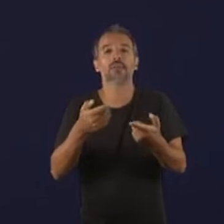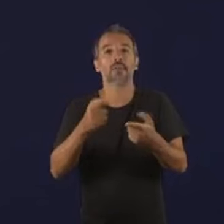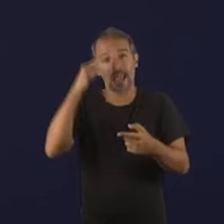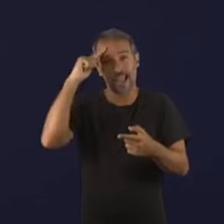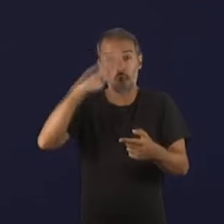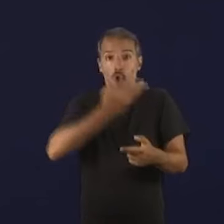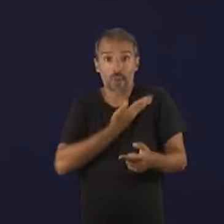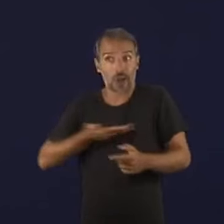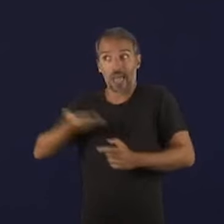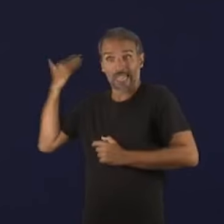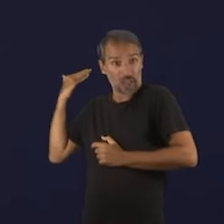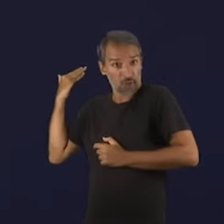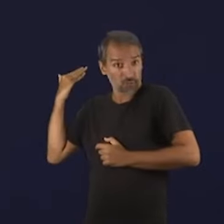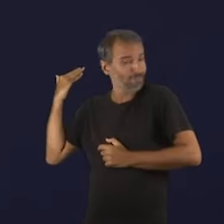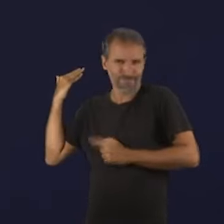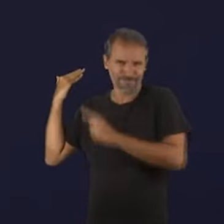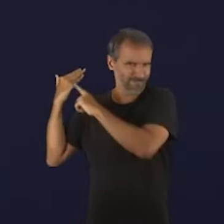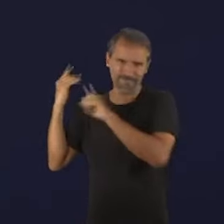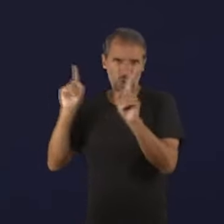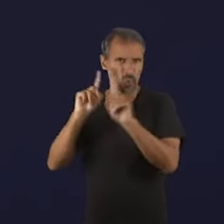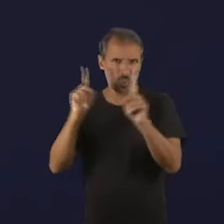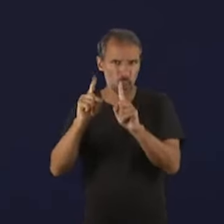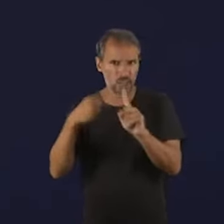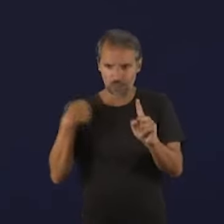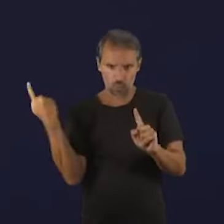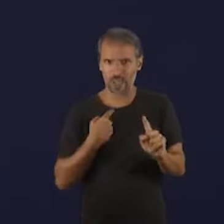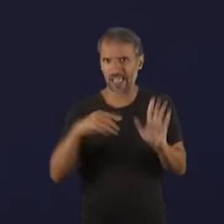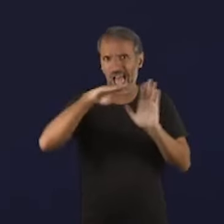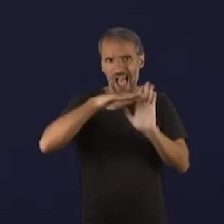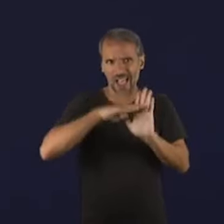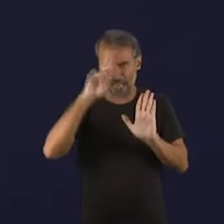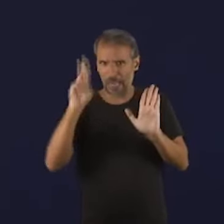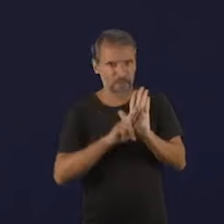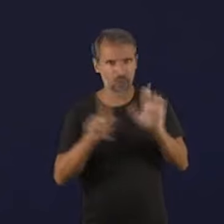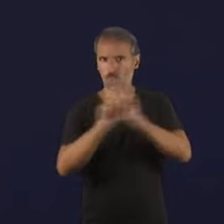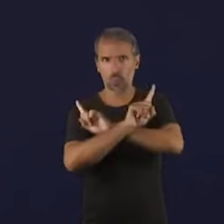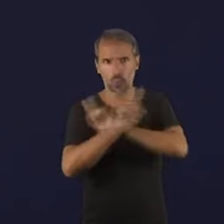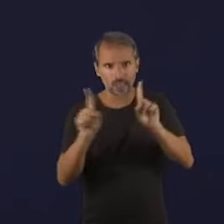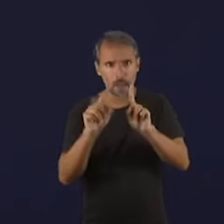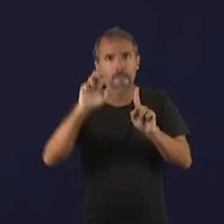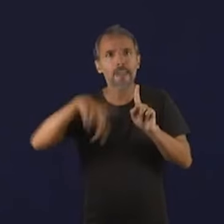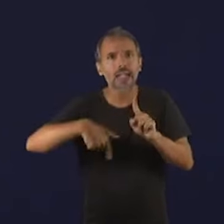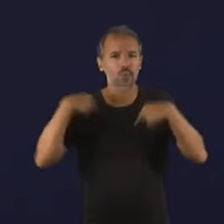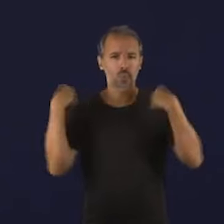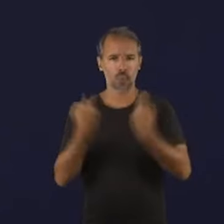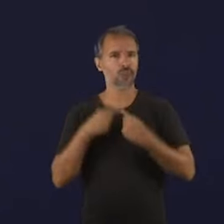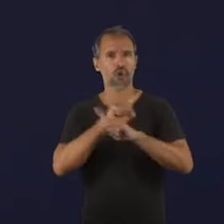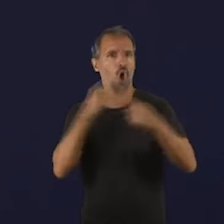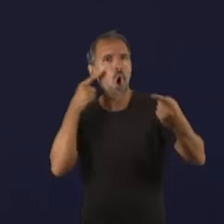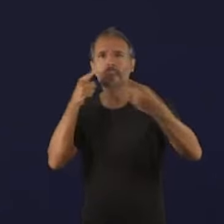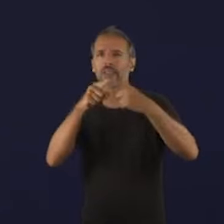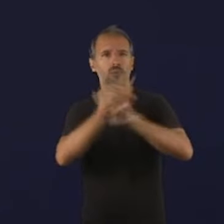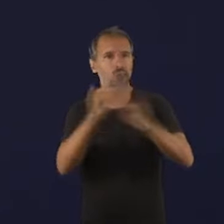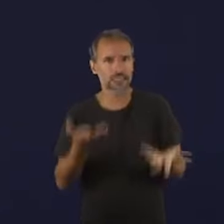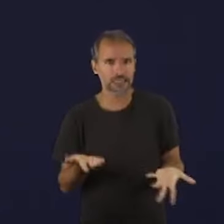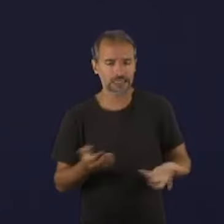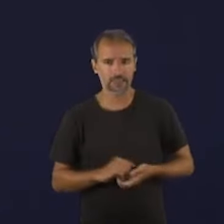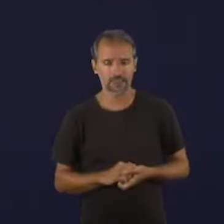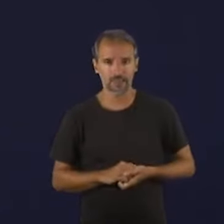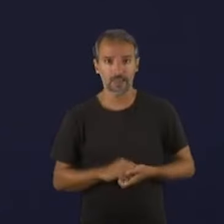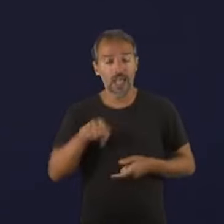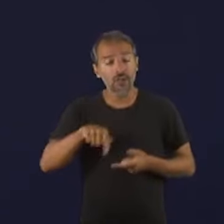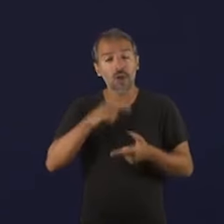gobierno anterior no era parte de la agenda no es parte de nuestro plan y no es parte de nuestro Norte y eso hay